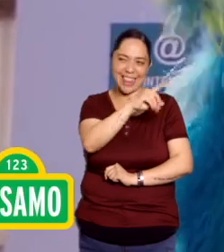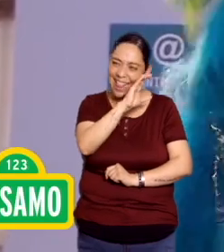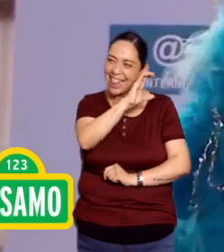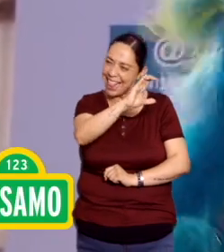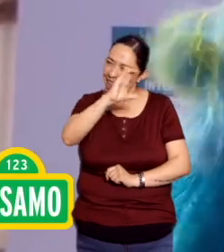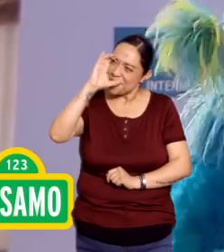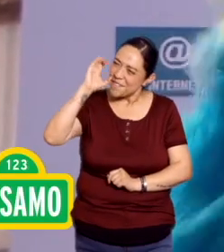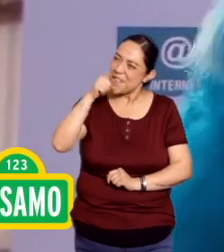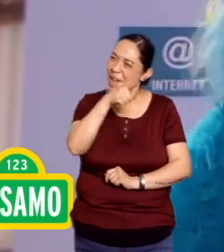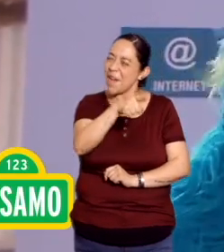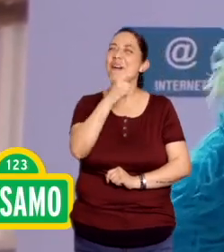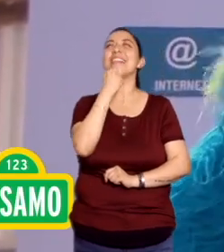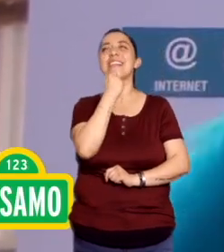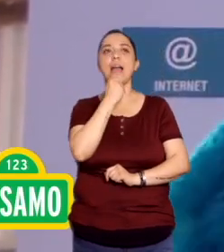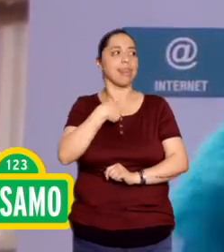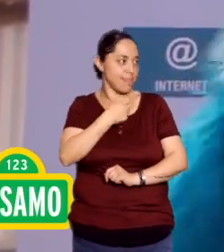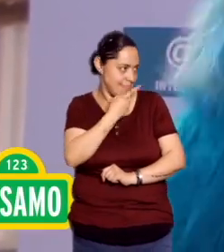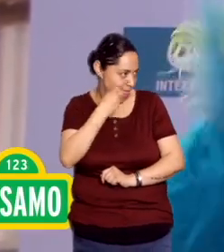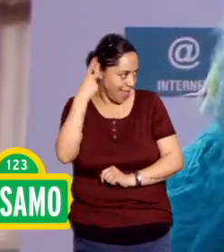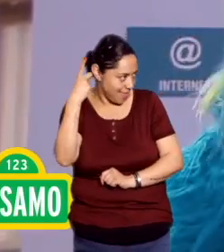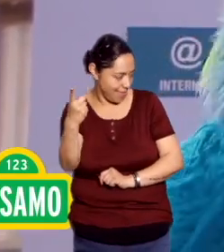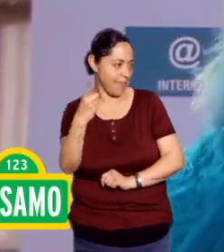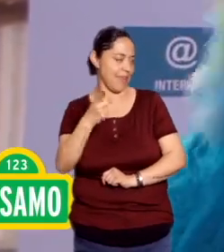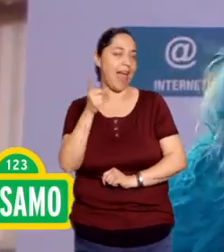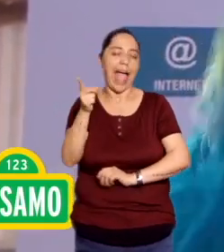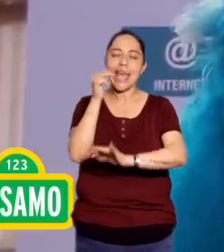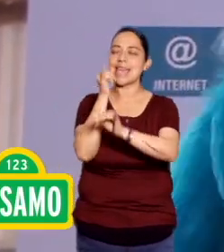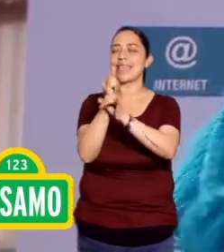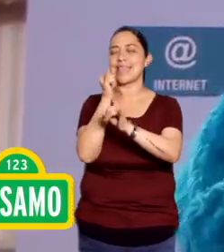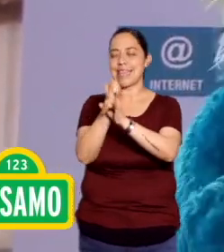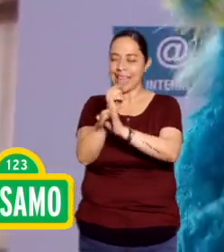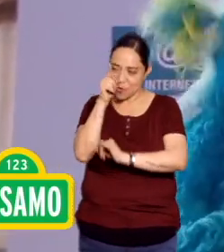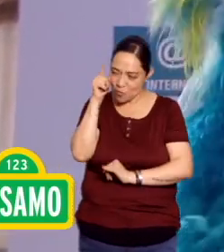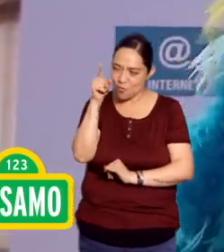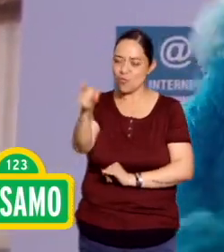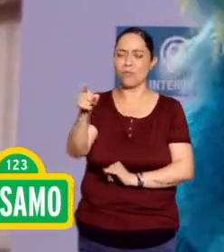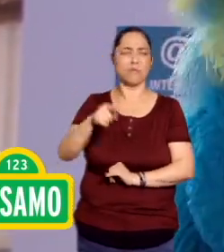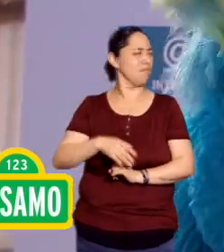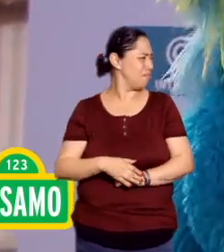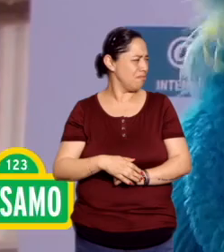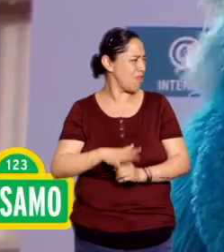¡Eres tú! ¡Claro que sí! ¡Te lo dije! ¡Te lo dije! ¡La foto de internet eres tú!